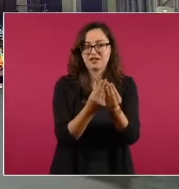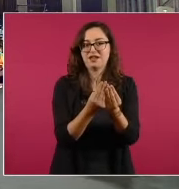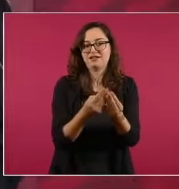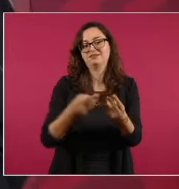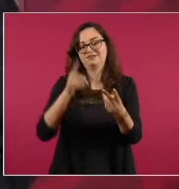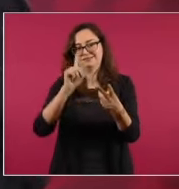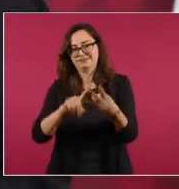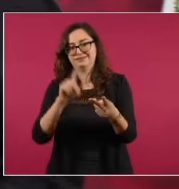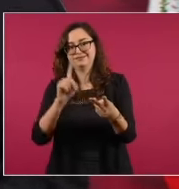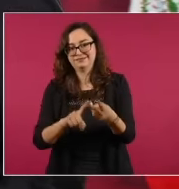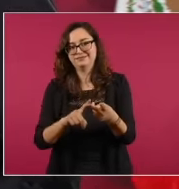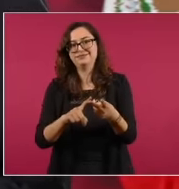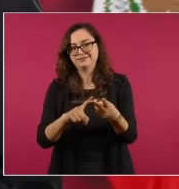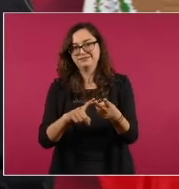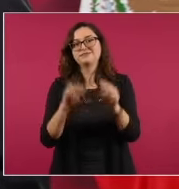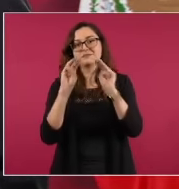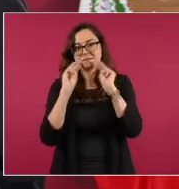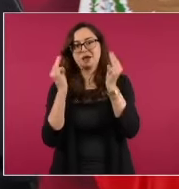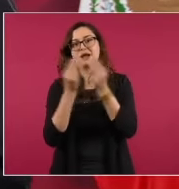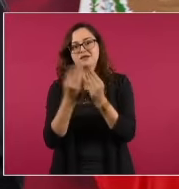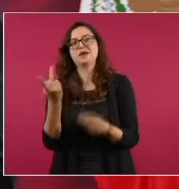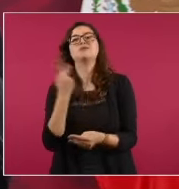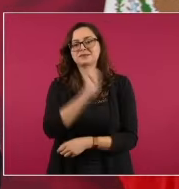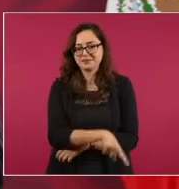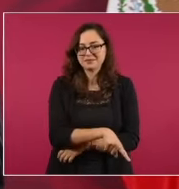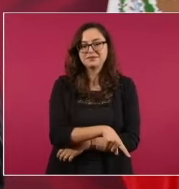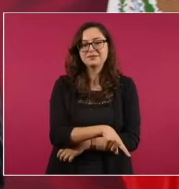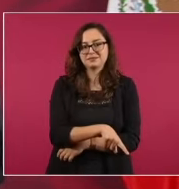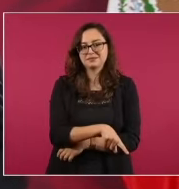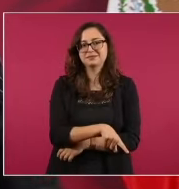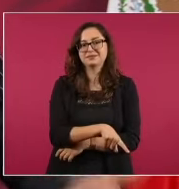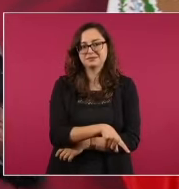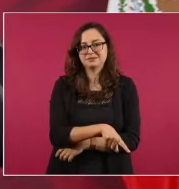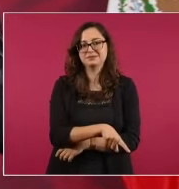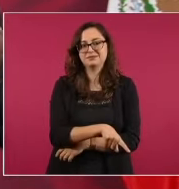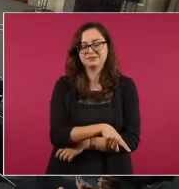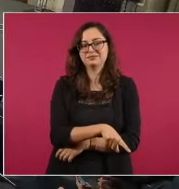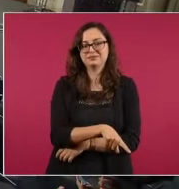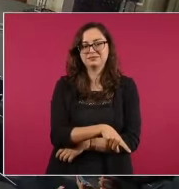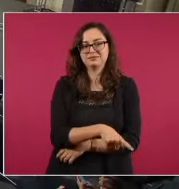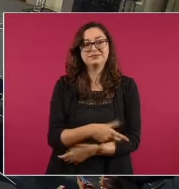organizada, sino de la delincuencia de cuello blanco, porque pues